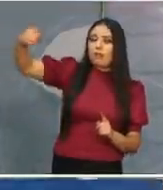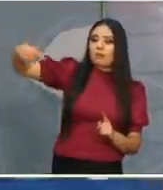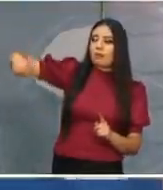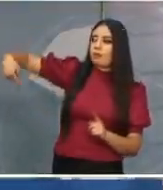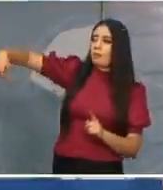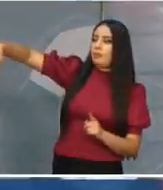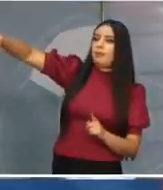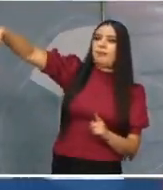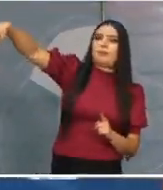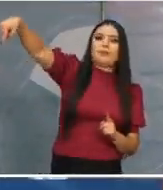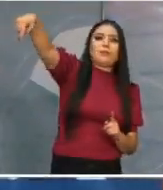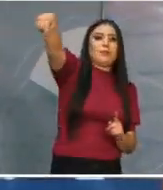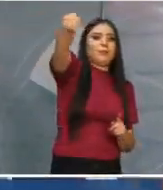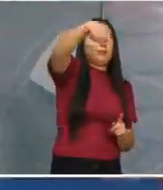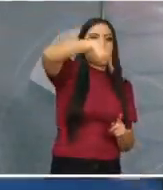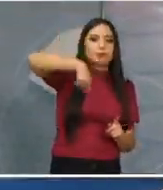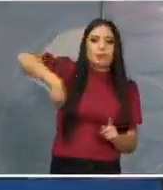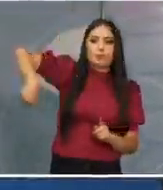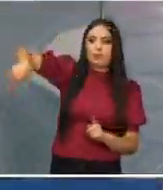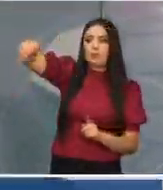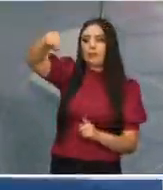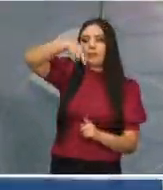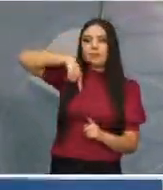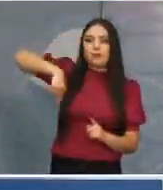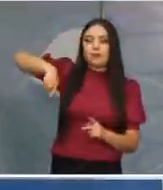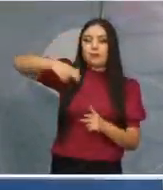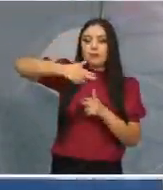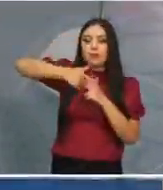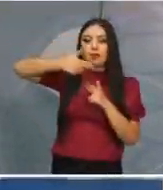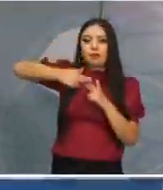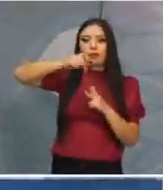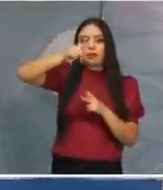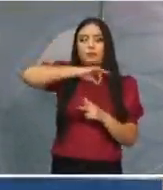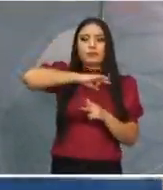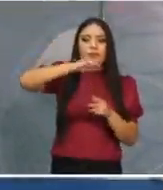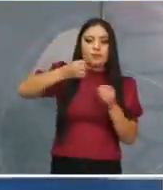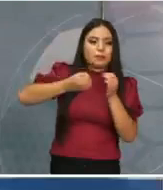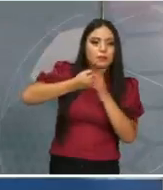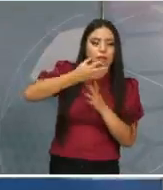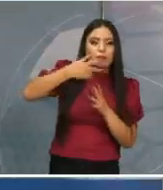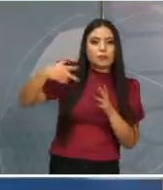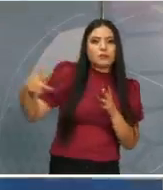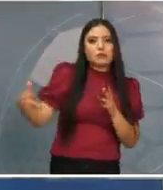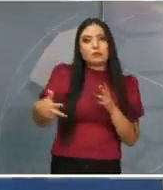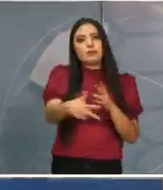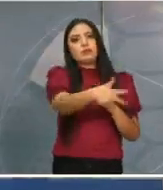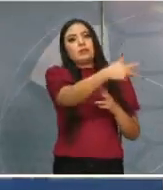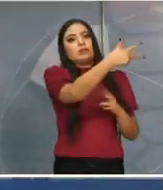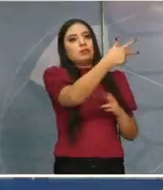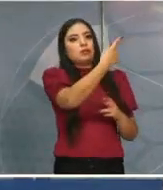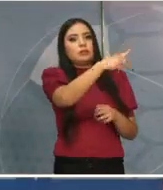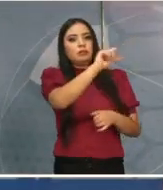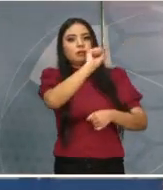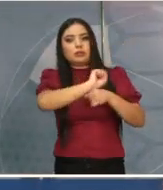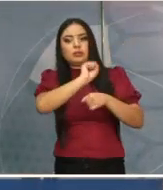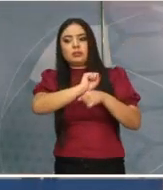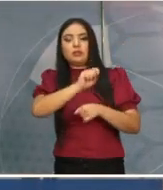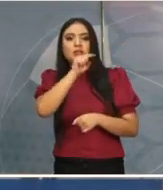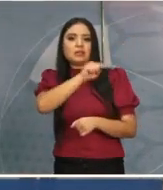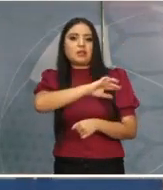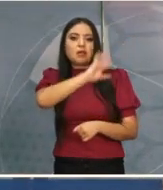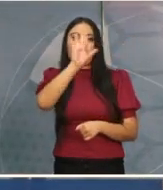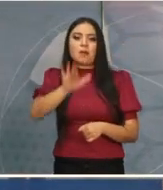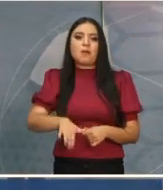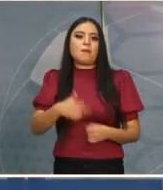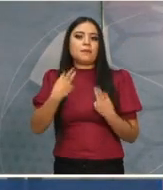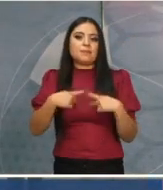rancho ha vuelto y vuelta lo que llegó a la salida de la de la secundaria que no está lejos se murió la persona porque porque está